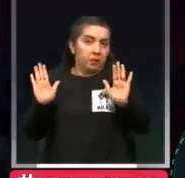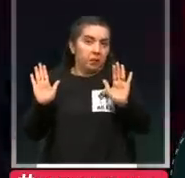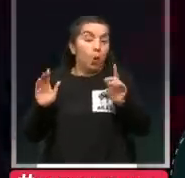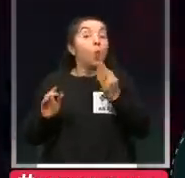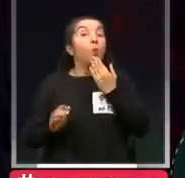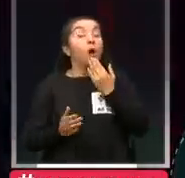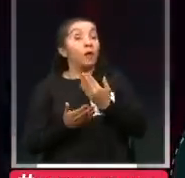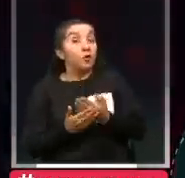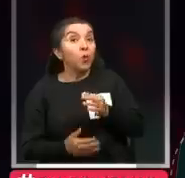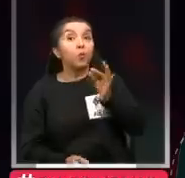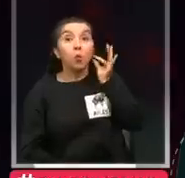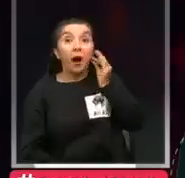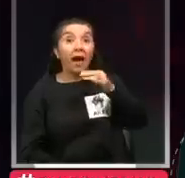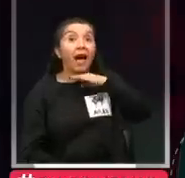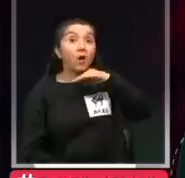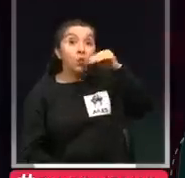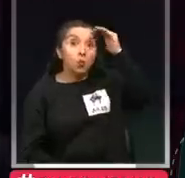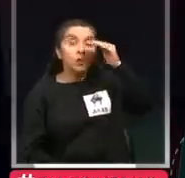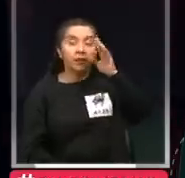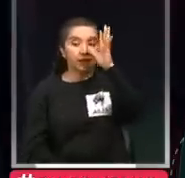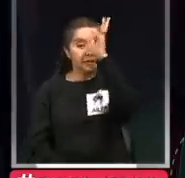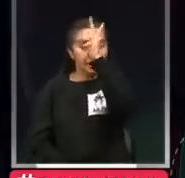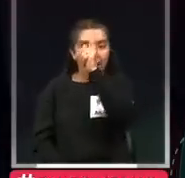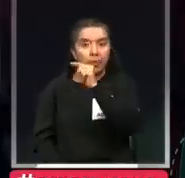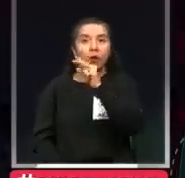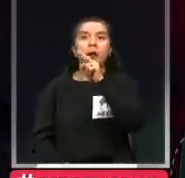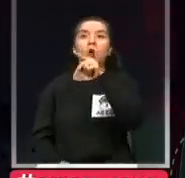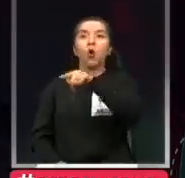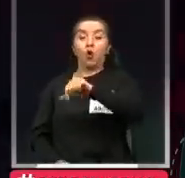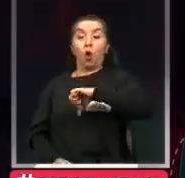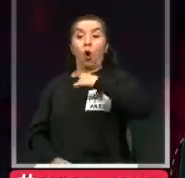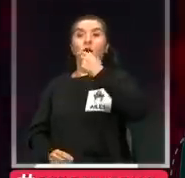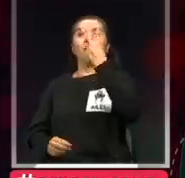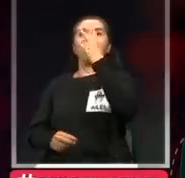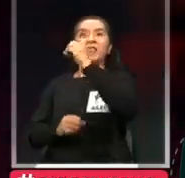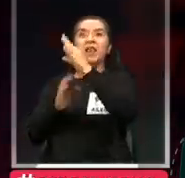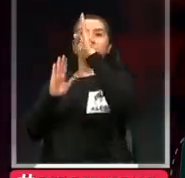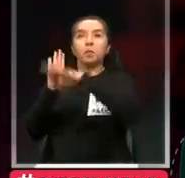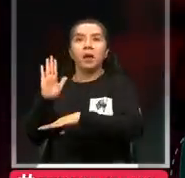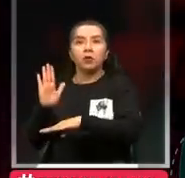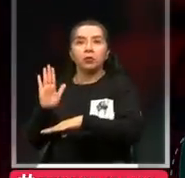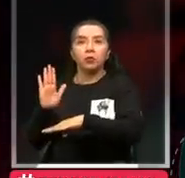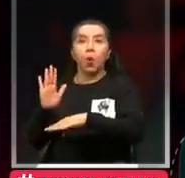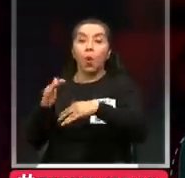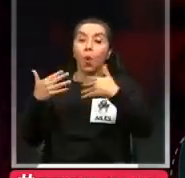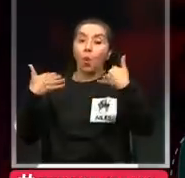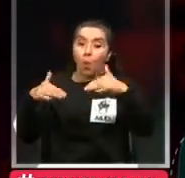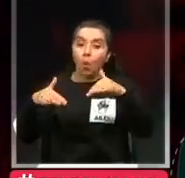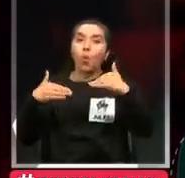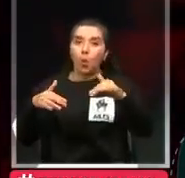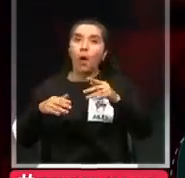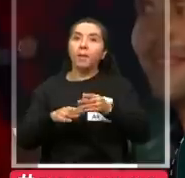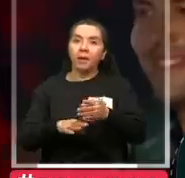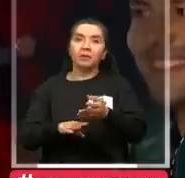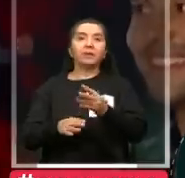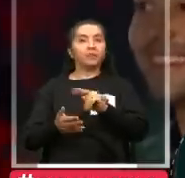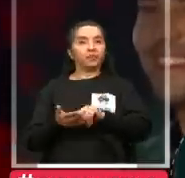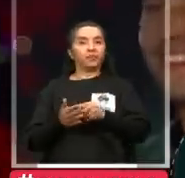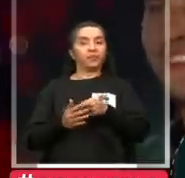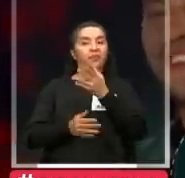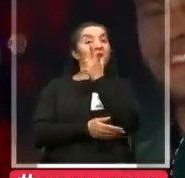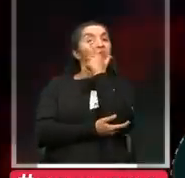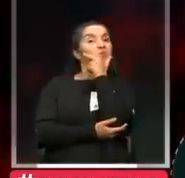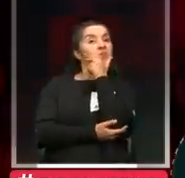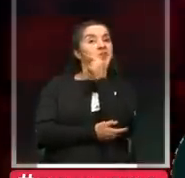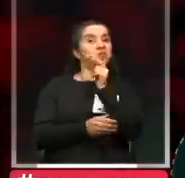una mujer adulta se enamora de un hombre 20 años más joven, ahí empiezan los prejuicios.